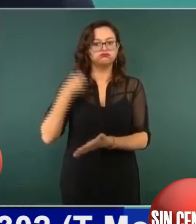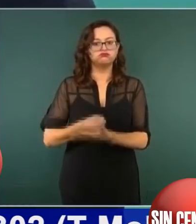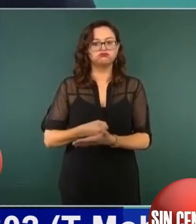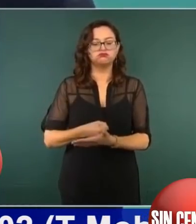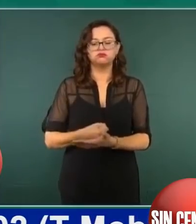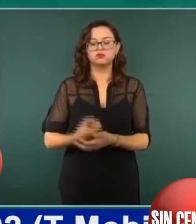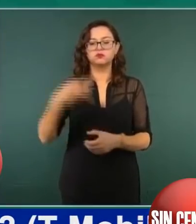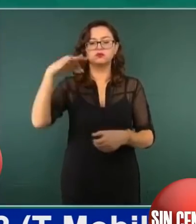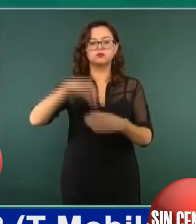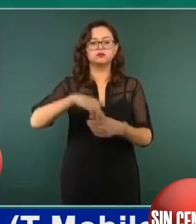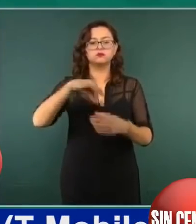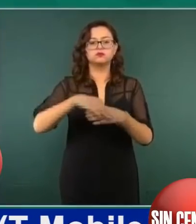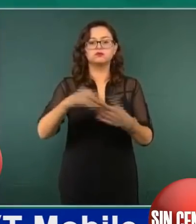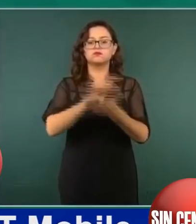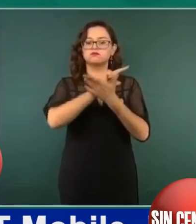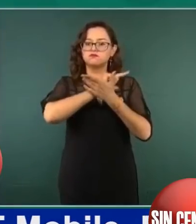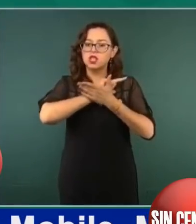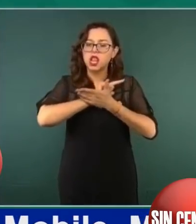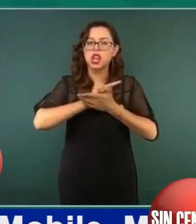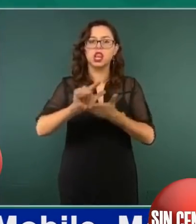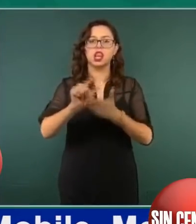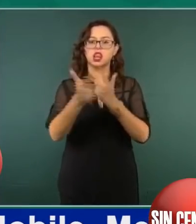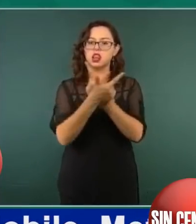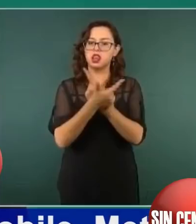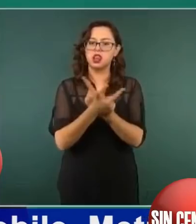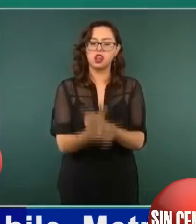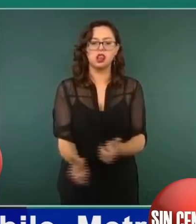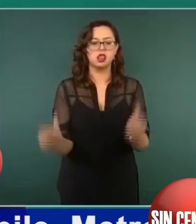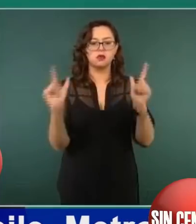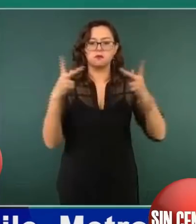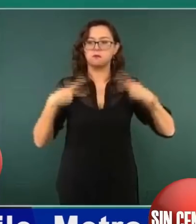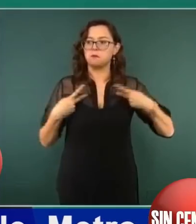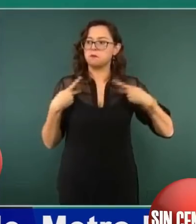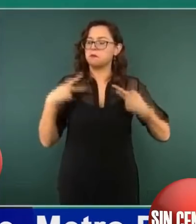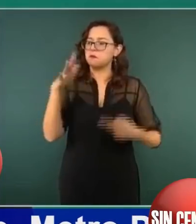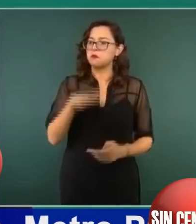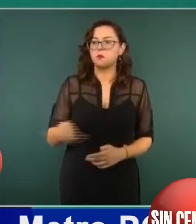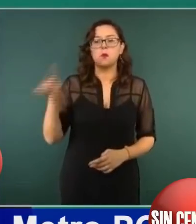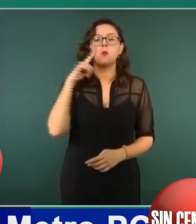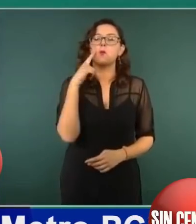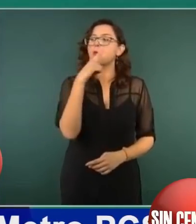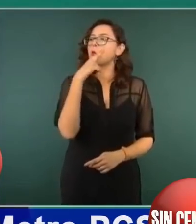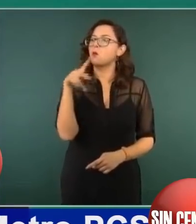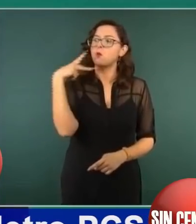Elecciones limpias y libres. Y que el pueblo decida,